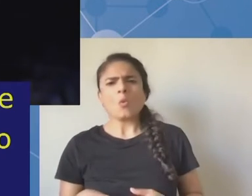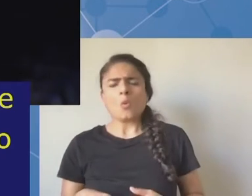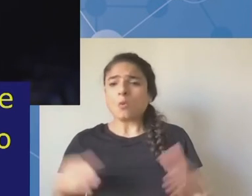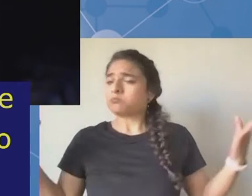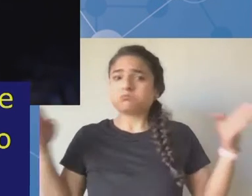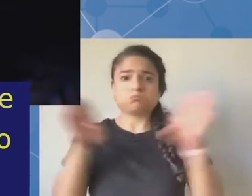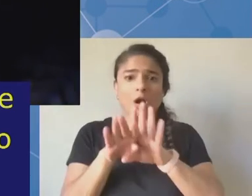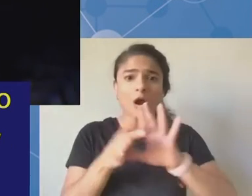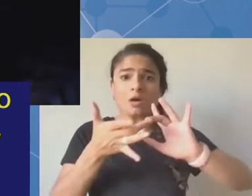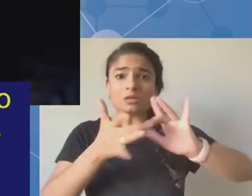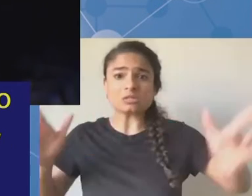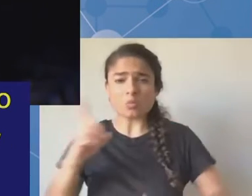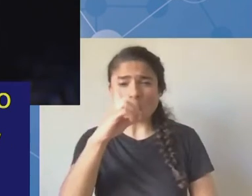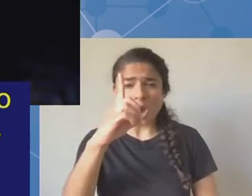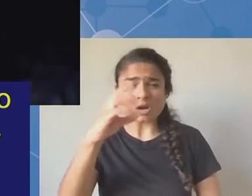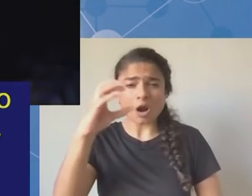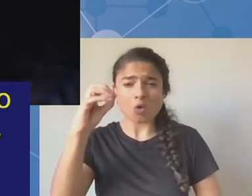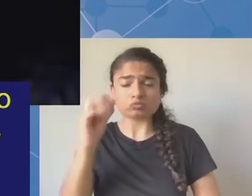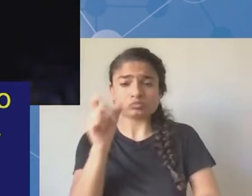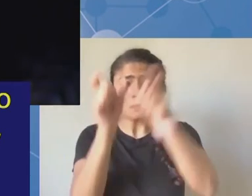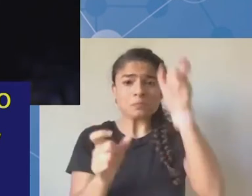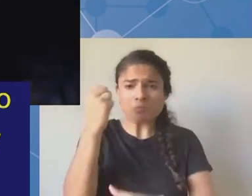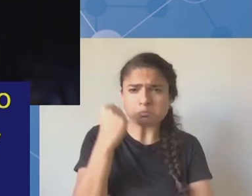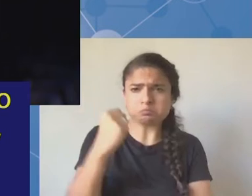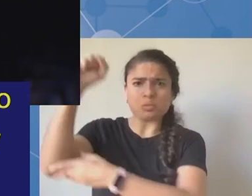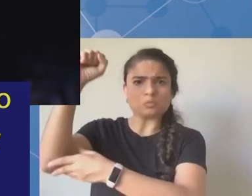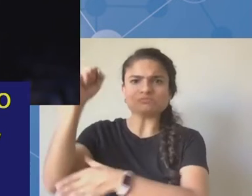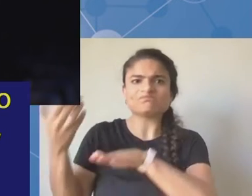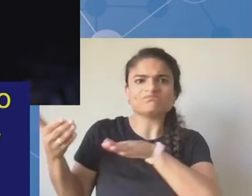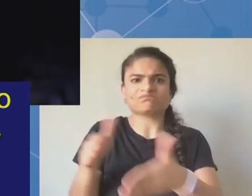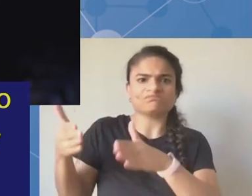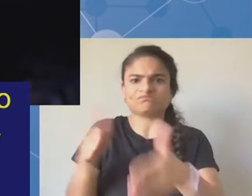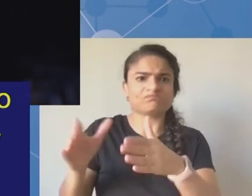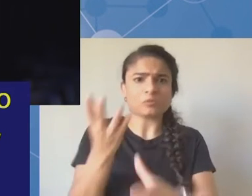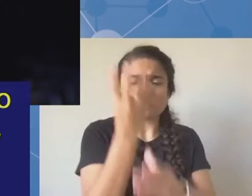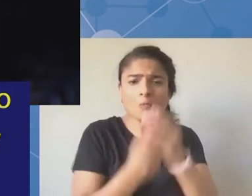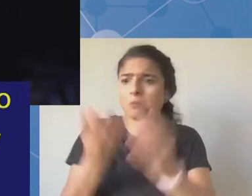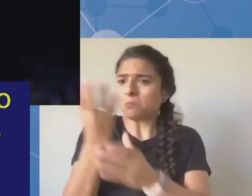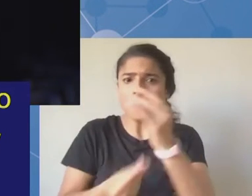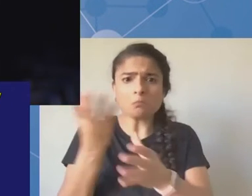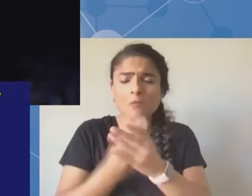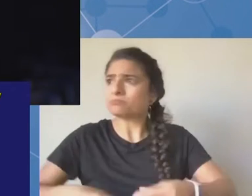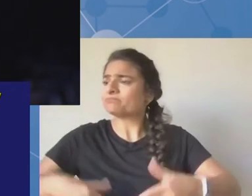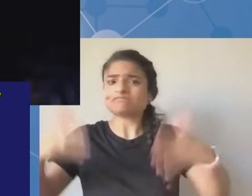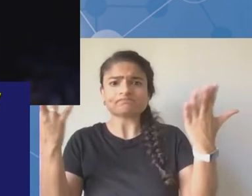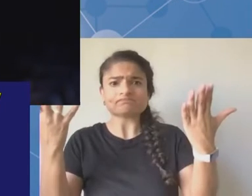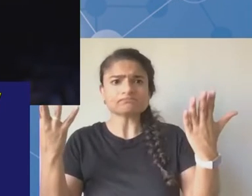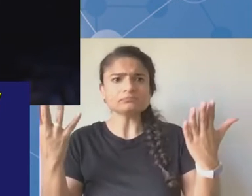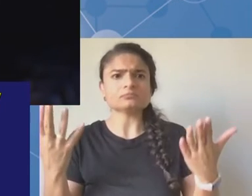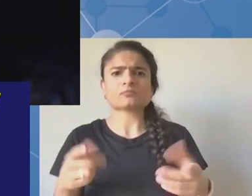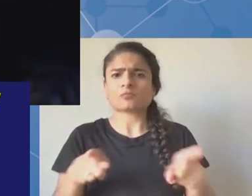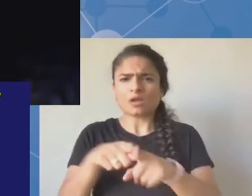la muerte de muchas personas que fueron víctimas de ese evento negativo y